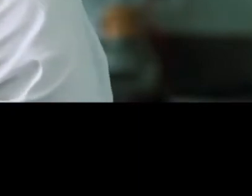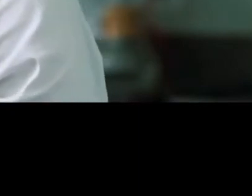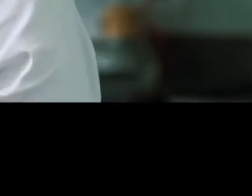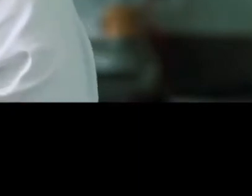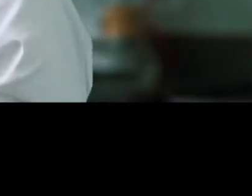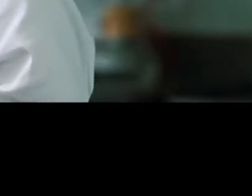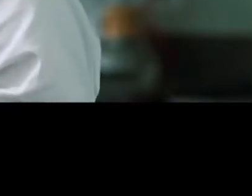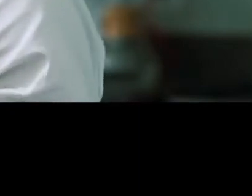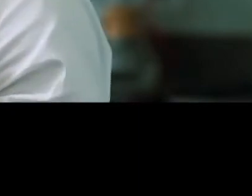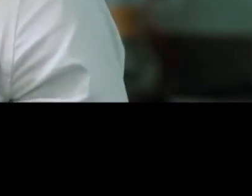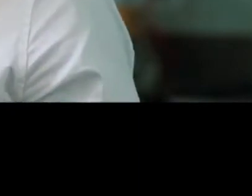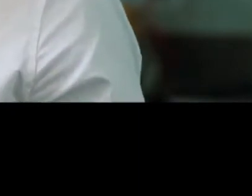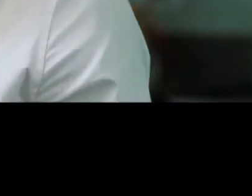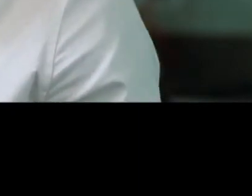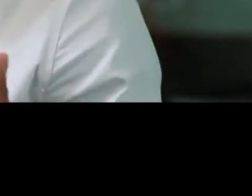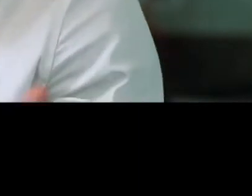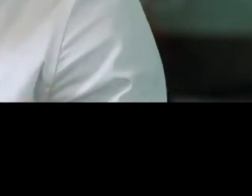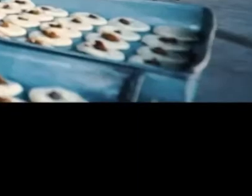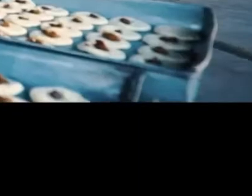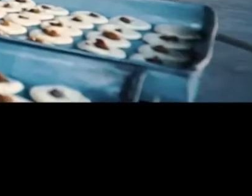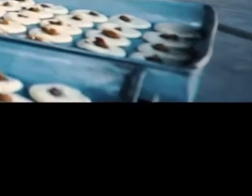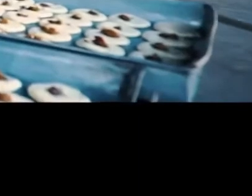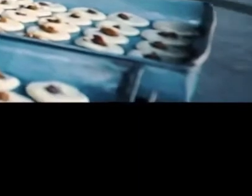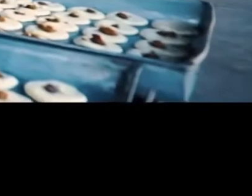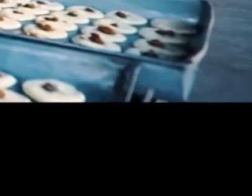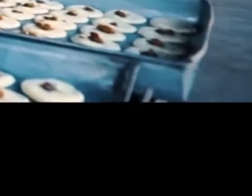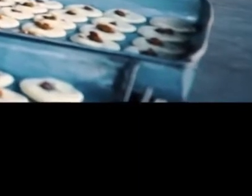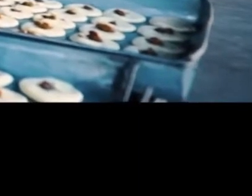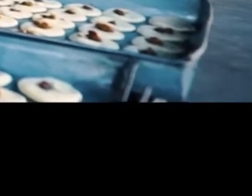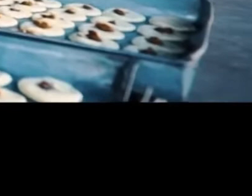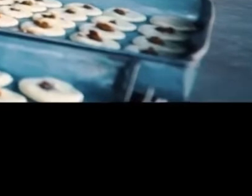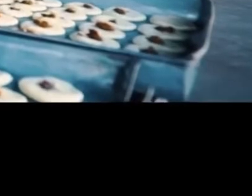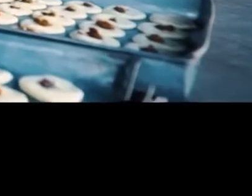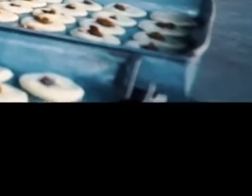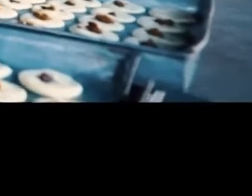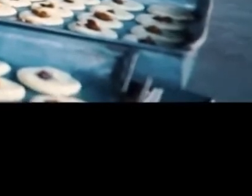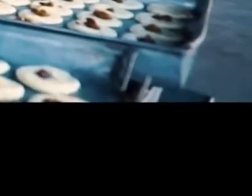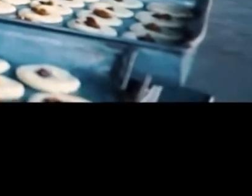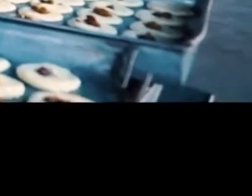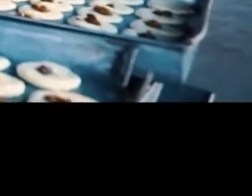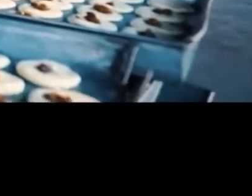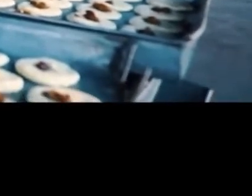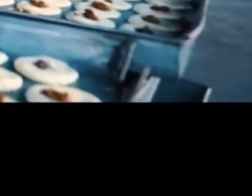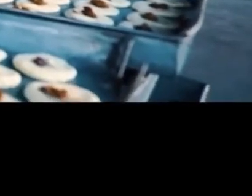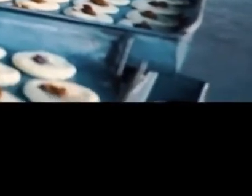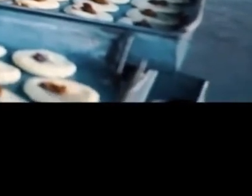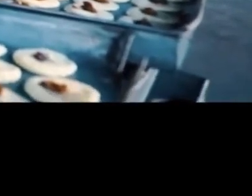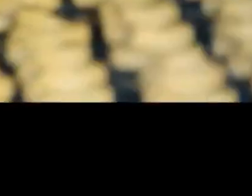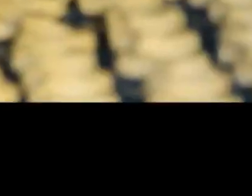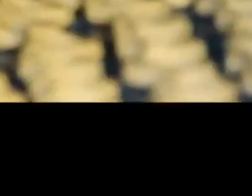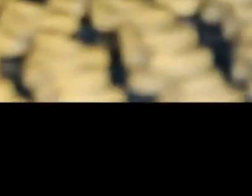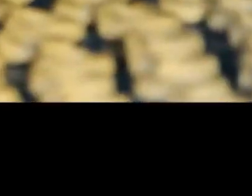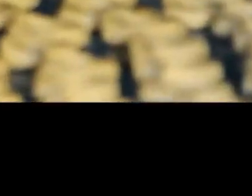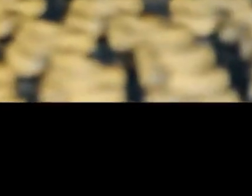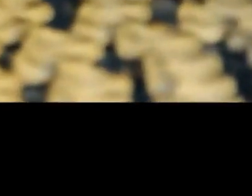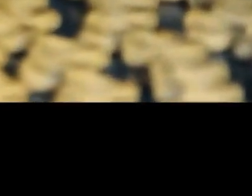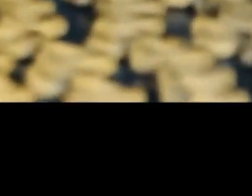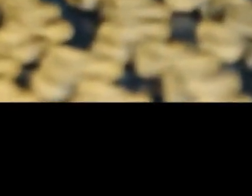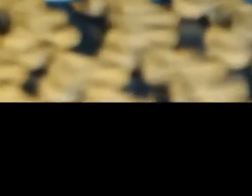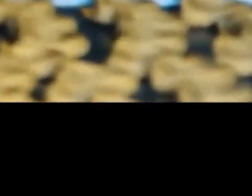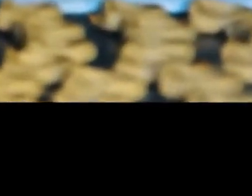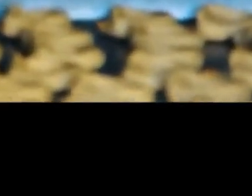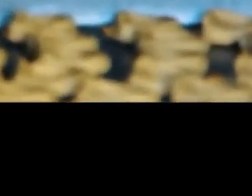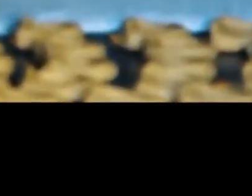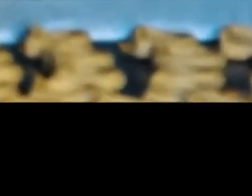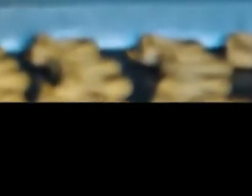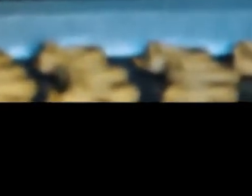hermosa, y es un plato que nace después de la de la conquista española dentro de Nicaragua,